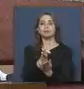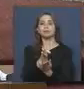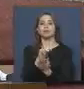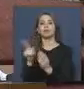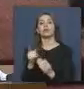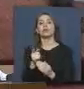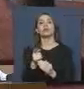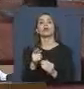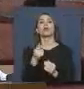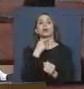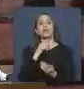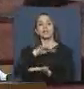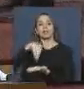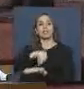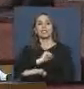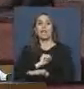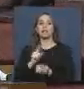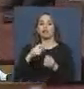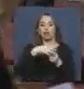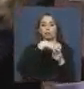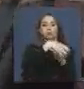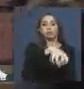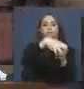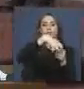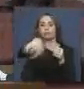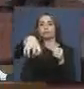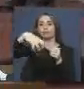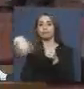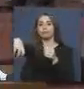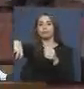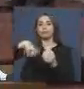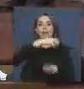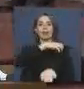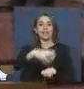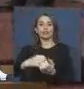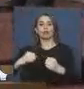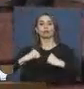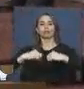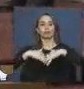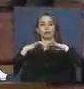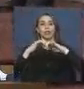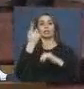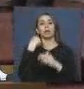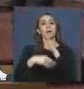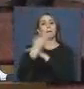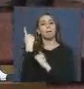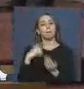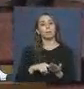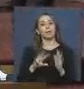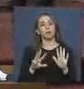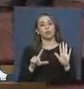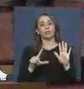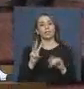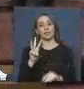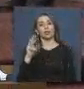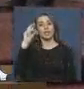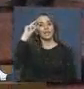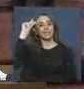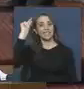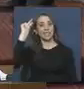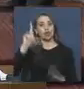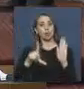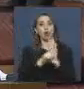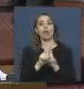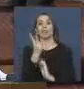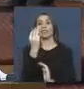tan anhelada descentralización y fortalecimiento regional de nuestro país. Ya en el año 74, con la creación de las 13 regiones del país,